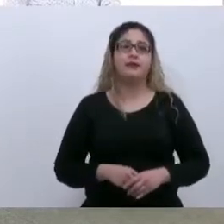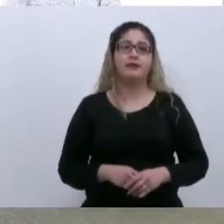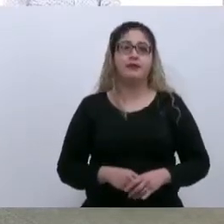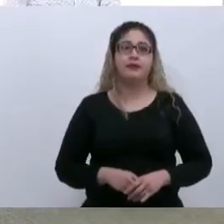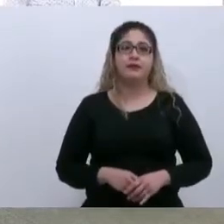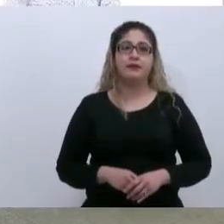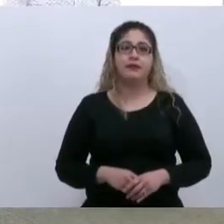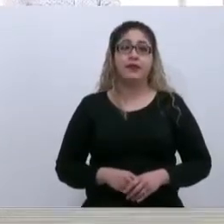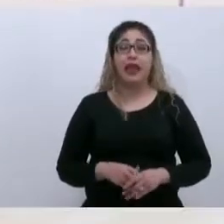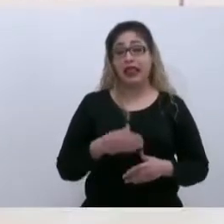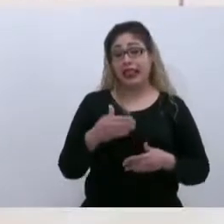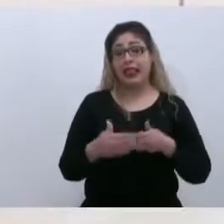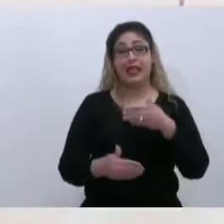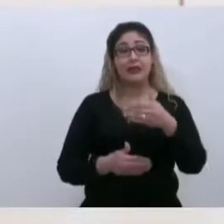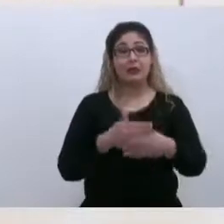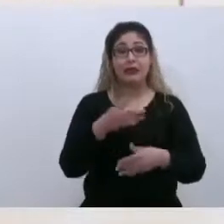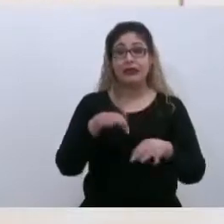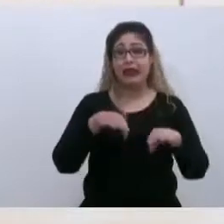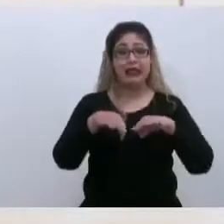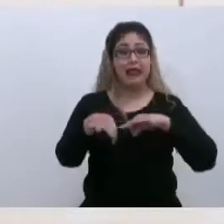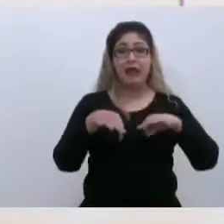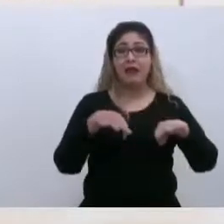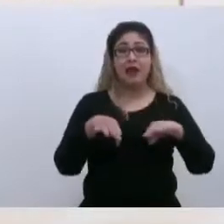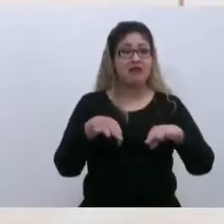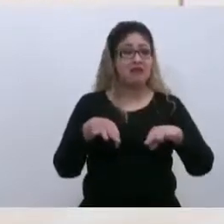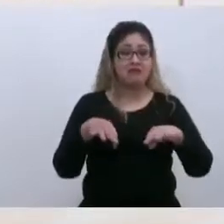se vean obligados a sembrar